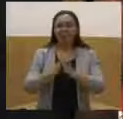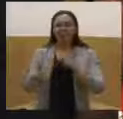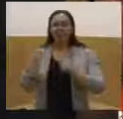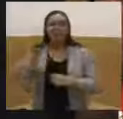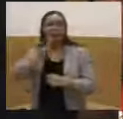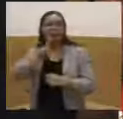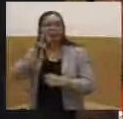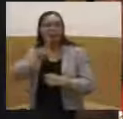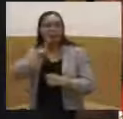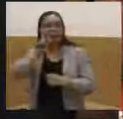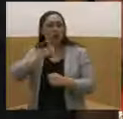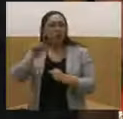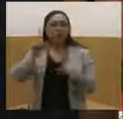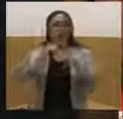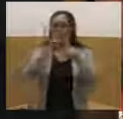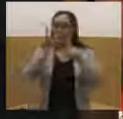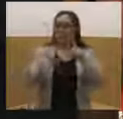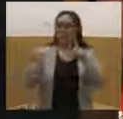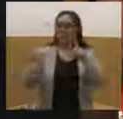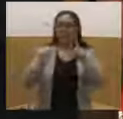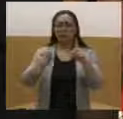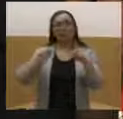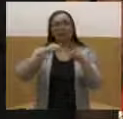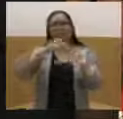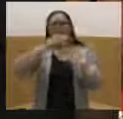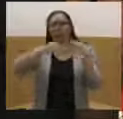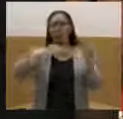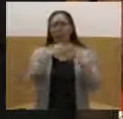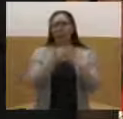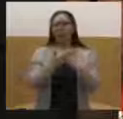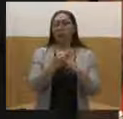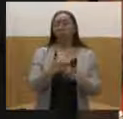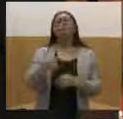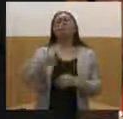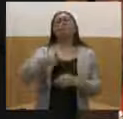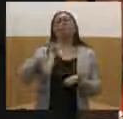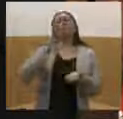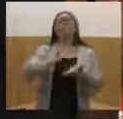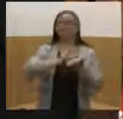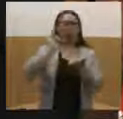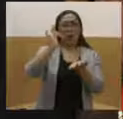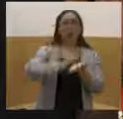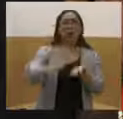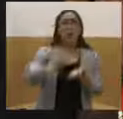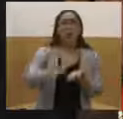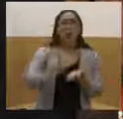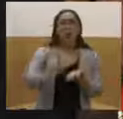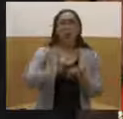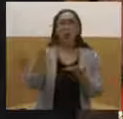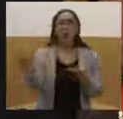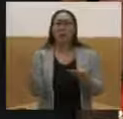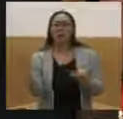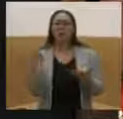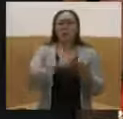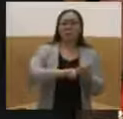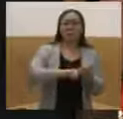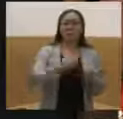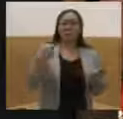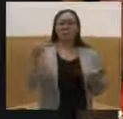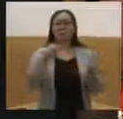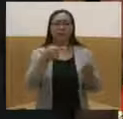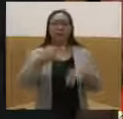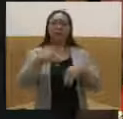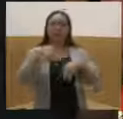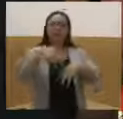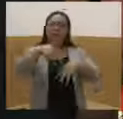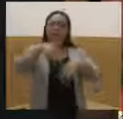Nacional, estatales y municipales, cuentan con nuestro apoyo para sumarse a dicha iniciativa.